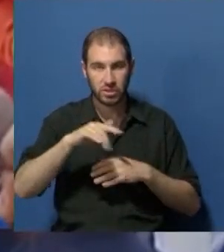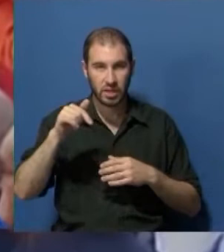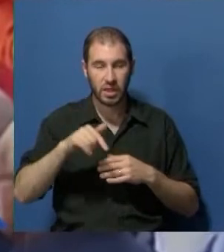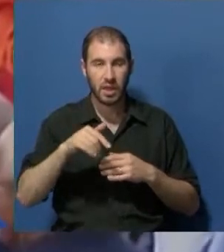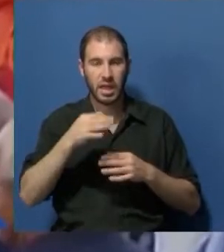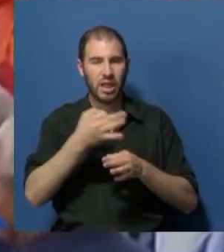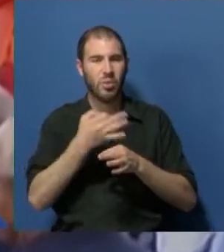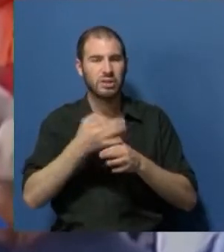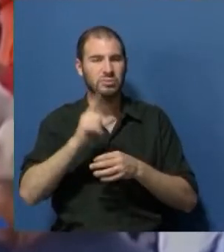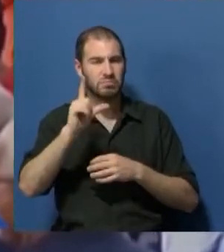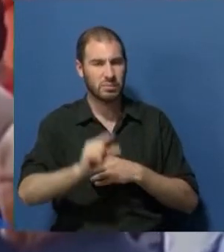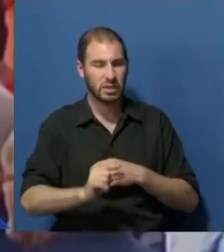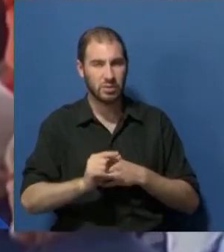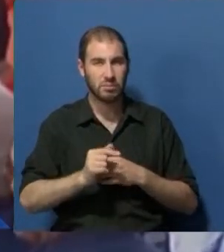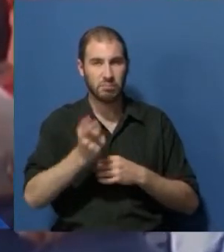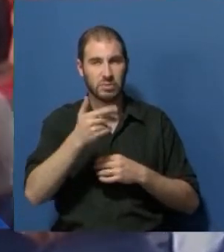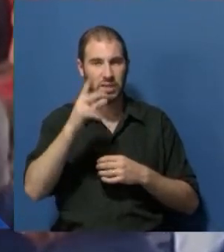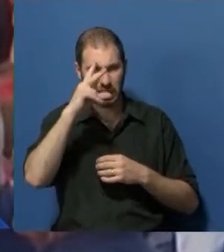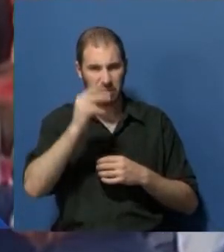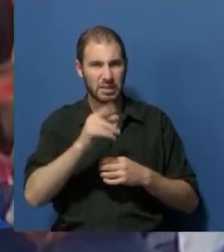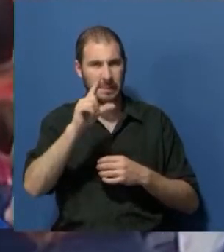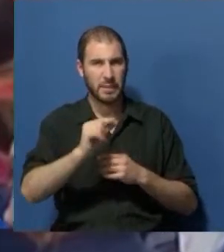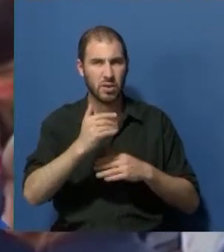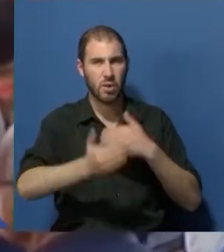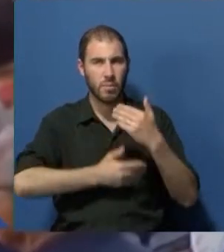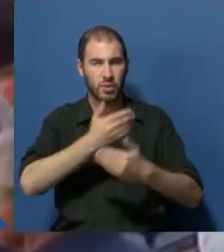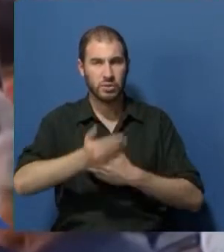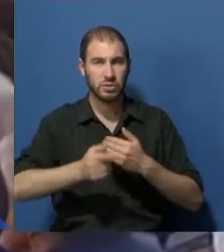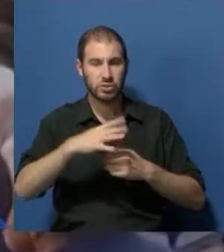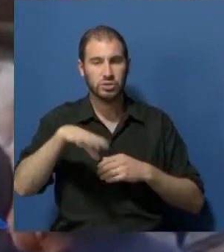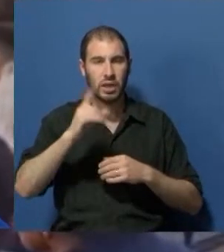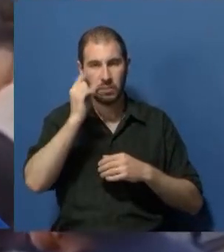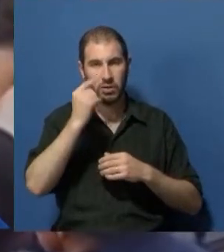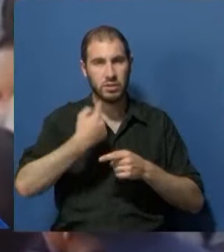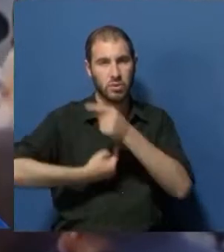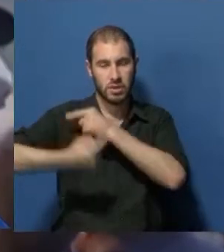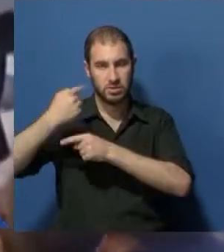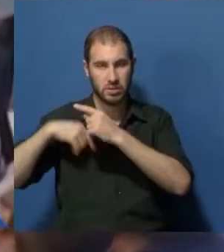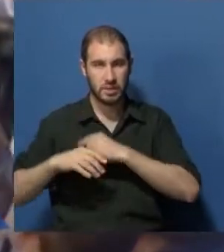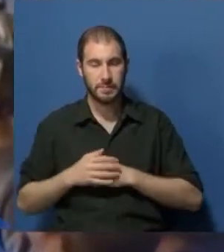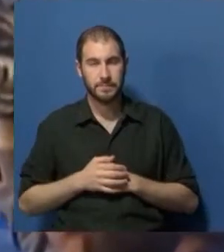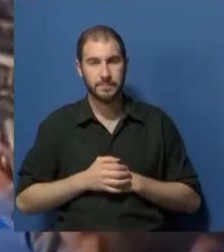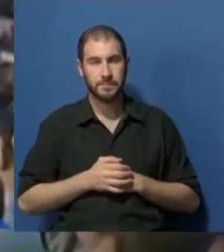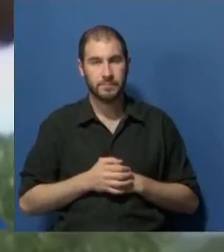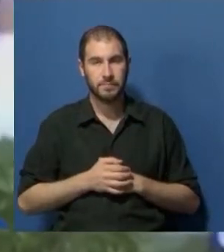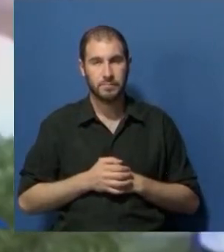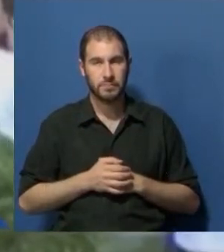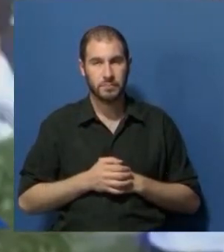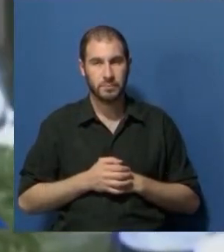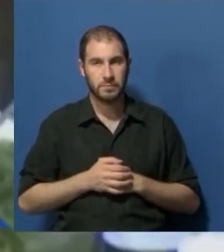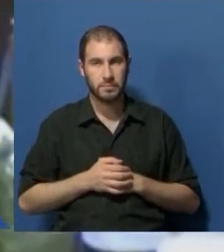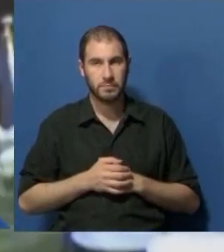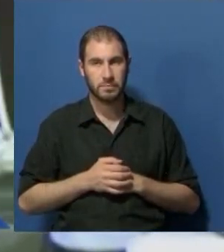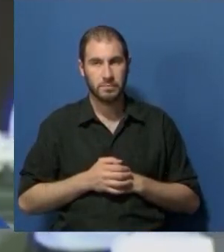menos educada, menos consciente, digamos, de los procesos sociales, políticos, históricos. Entonces, él ve